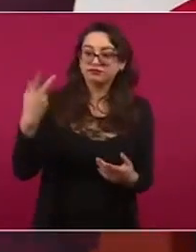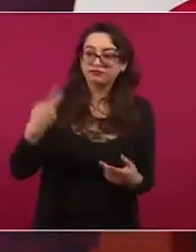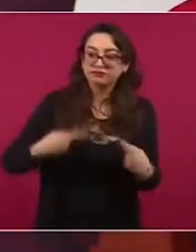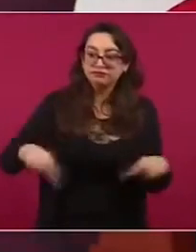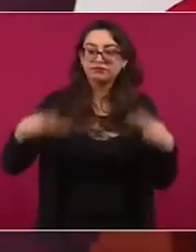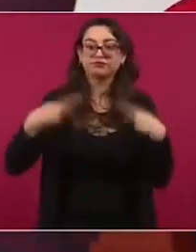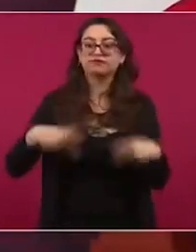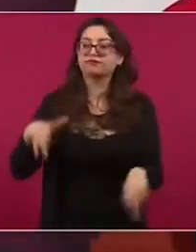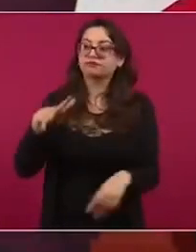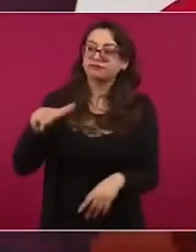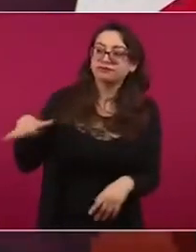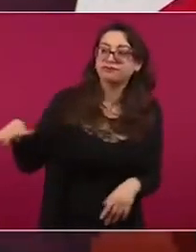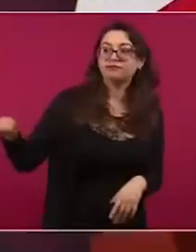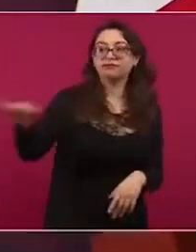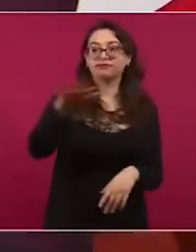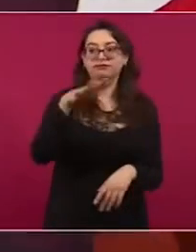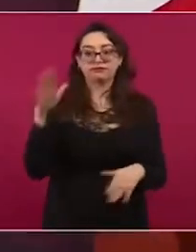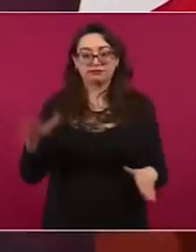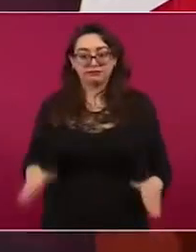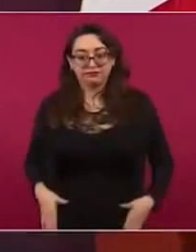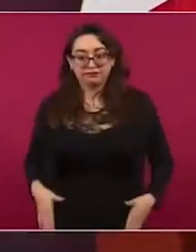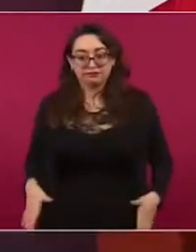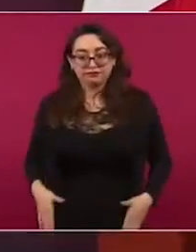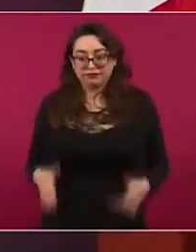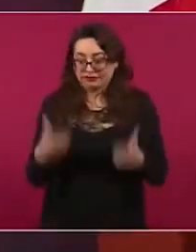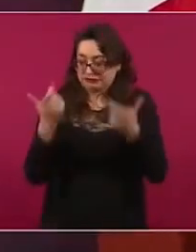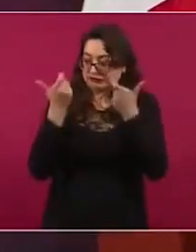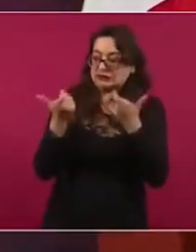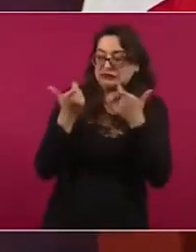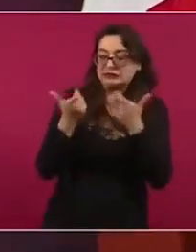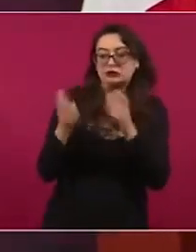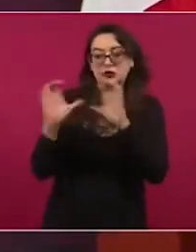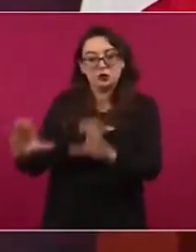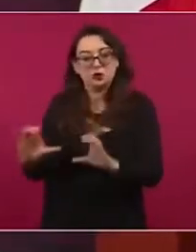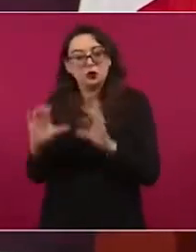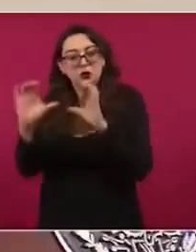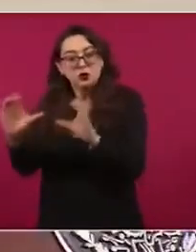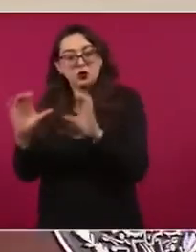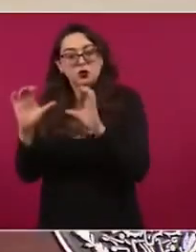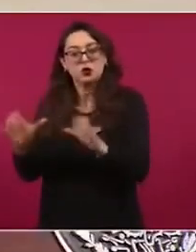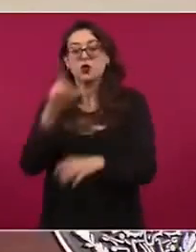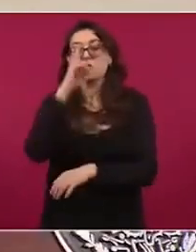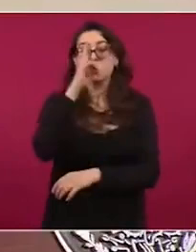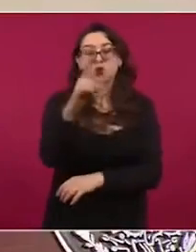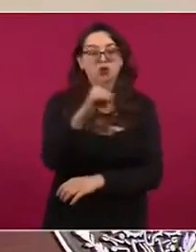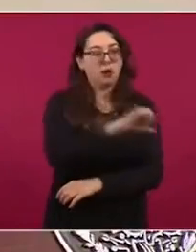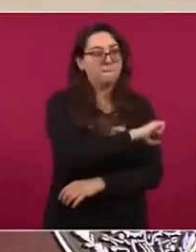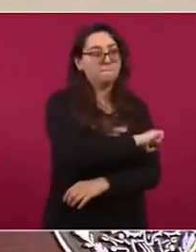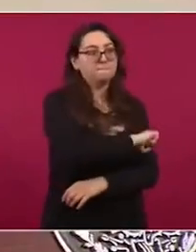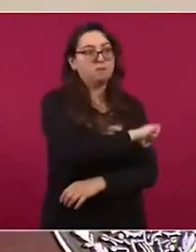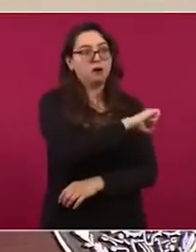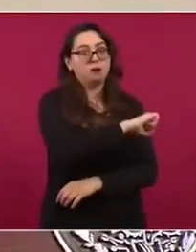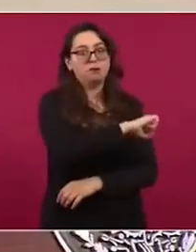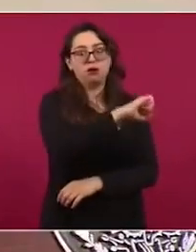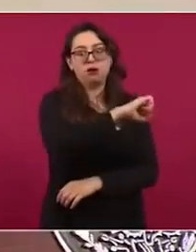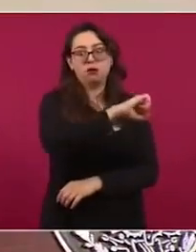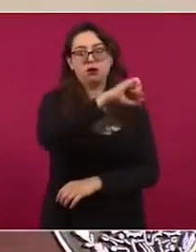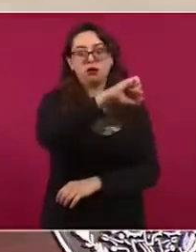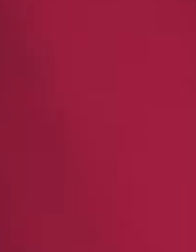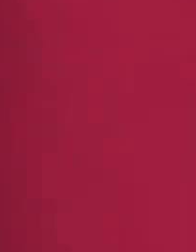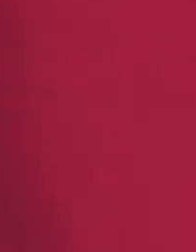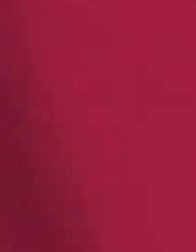popular que no aumente el precio de la luz